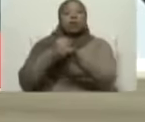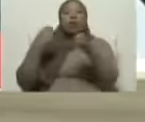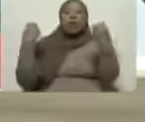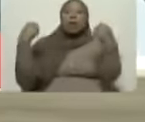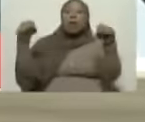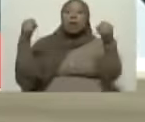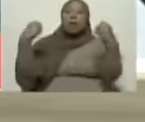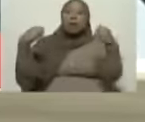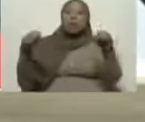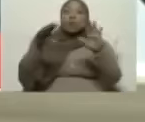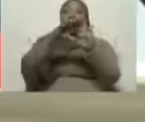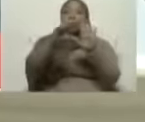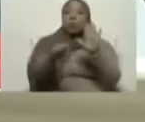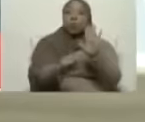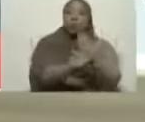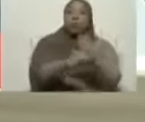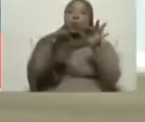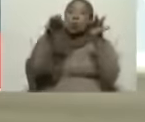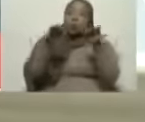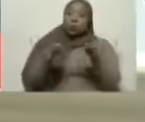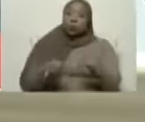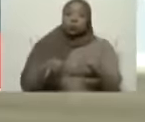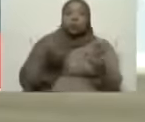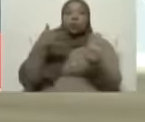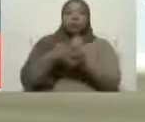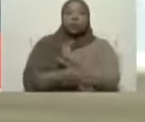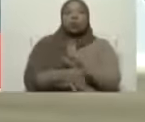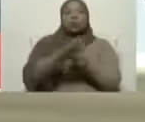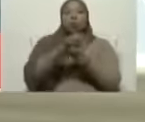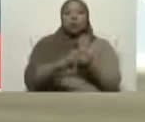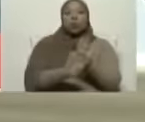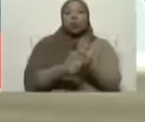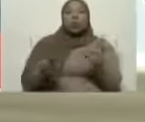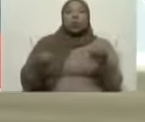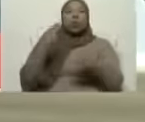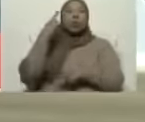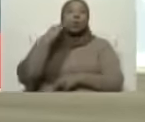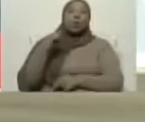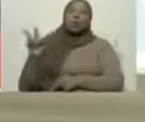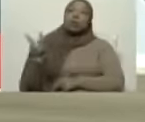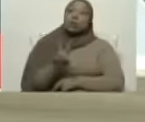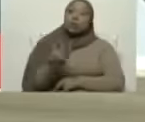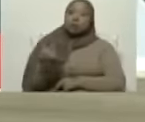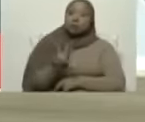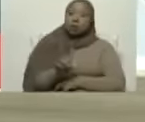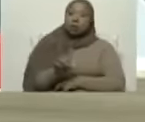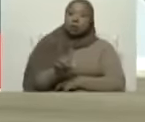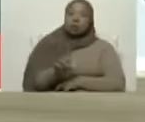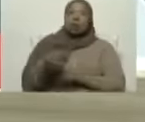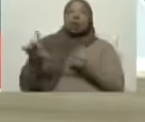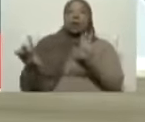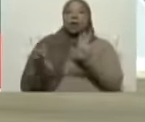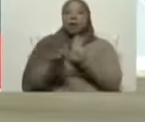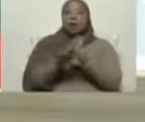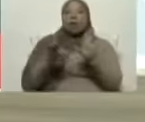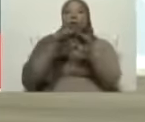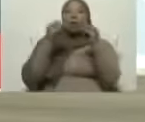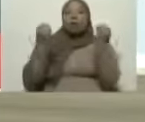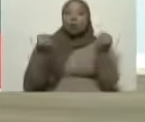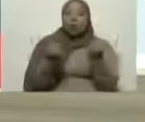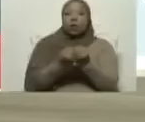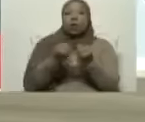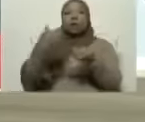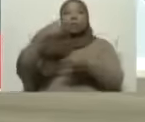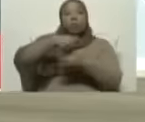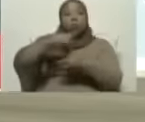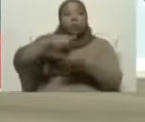de las atribuciones conferidas por la Constitución de la República Bolivariana de Venezuela, la Ley Orgánica del Poder